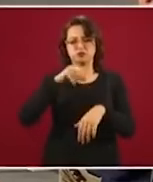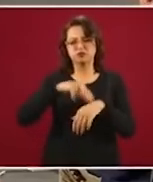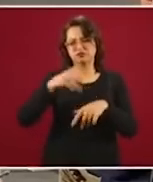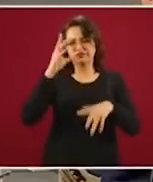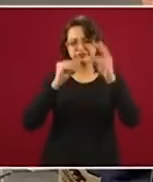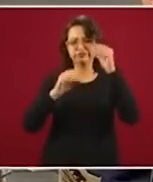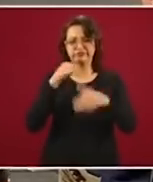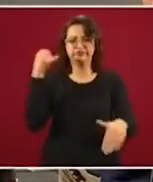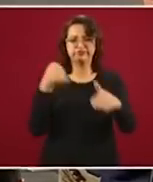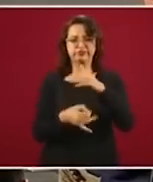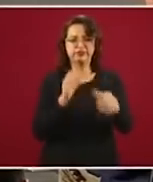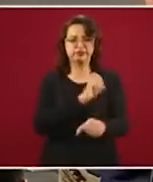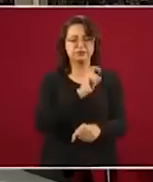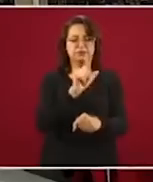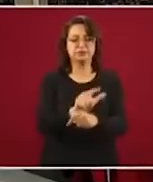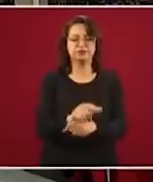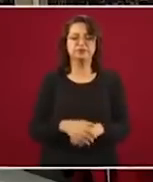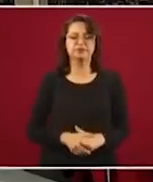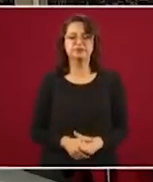Gracias.